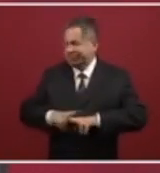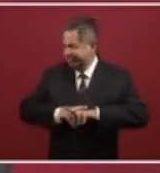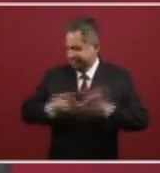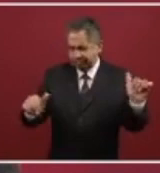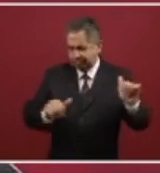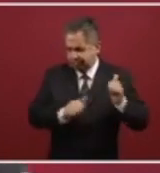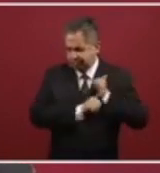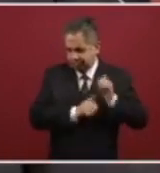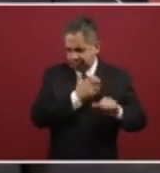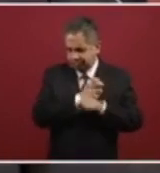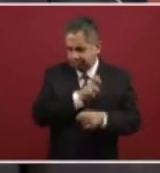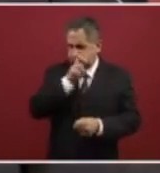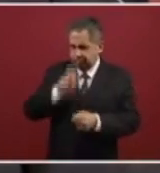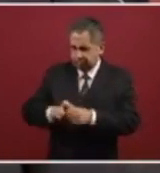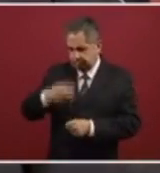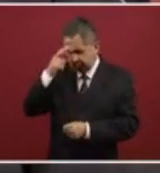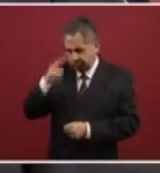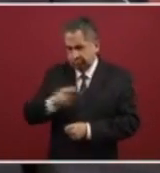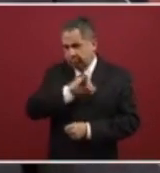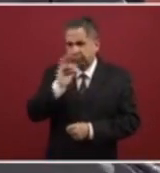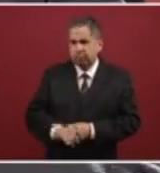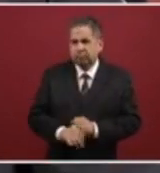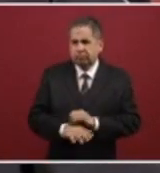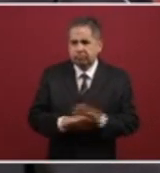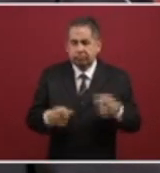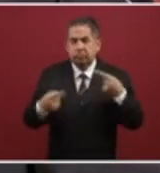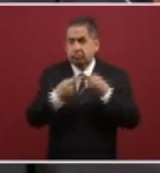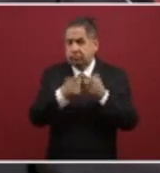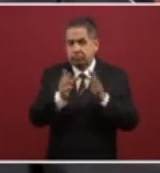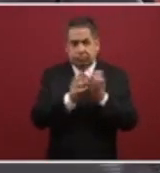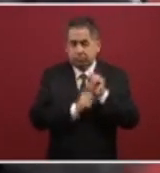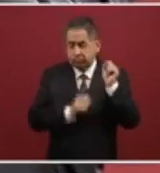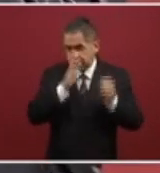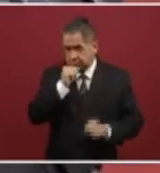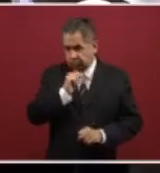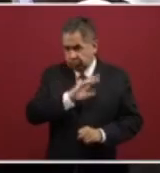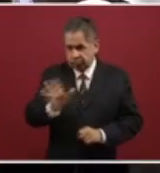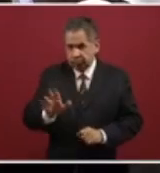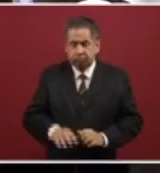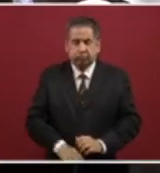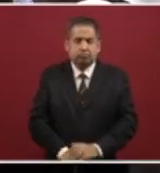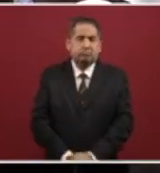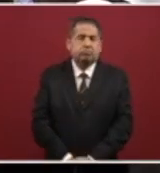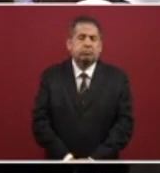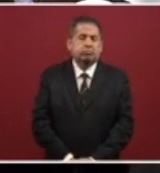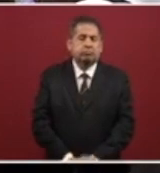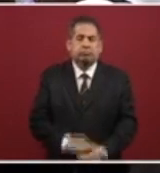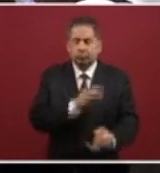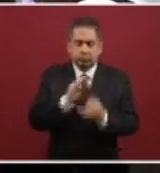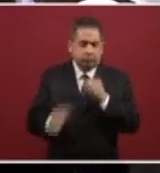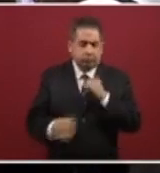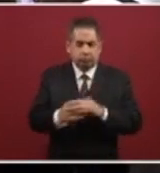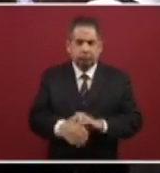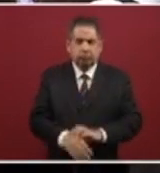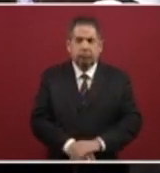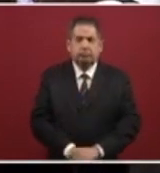Estados Unidos en nuestro territorio. Jamás. Además está en contra de la Constitución eso. Última.